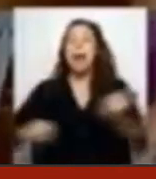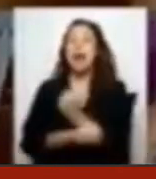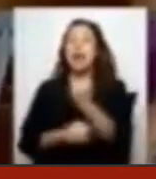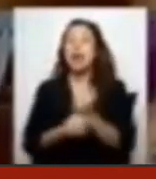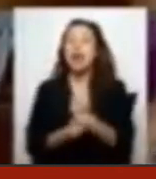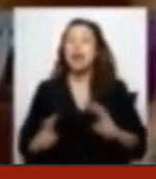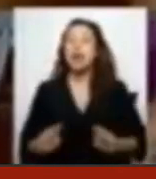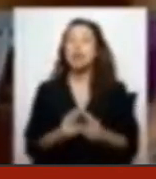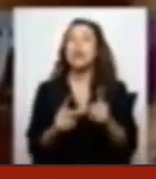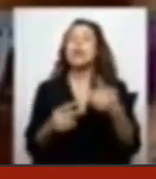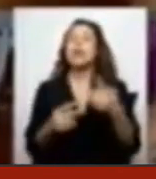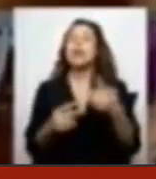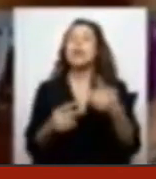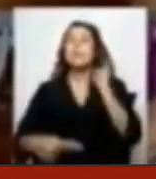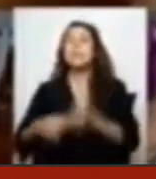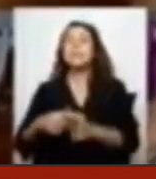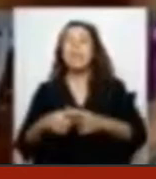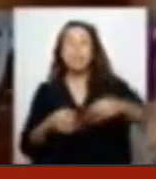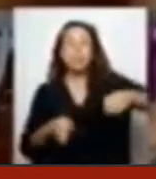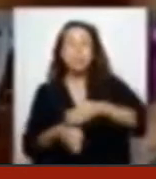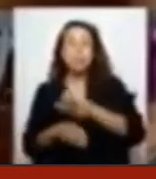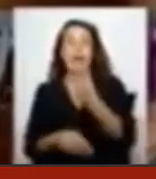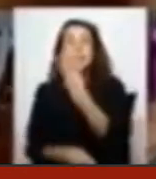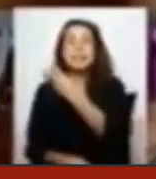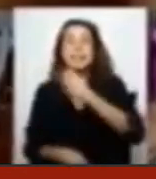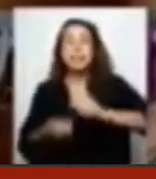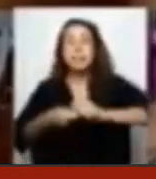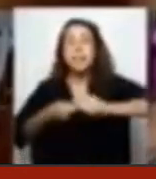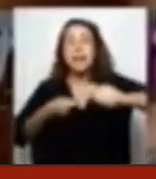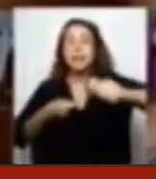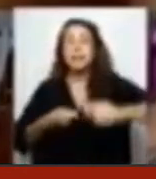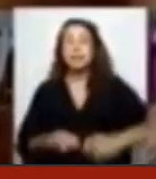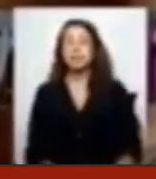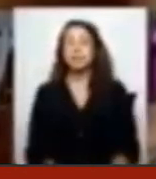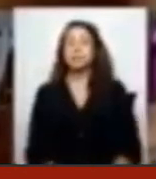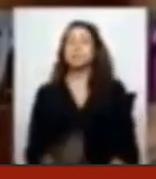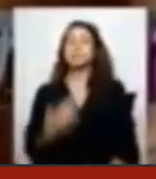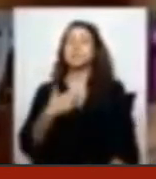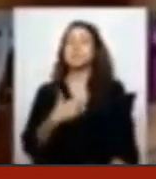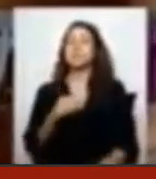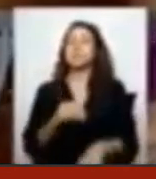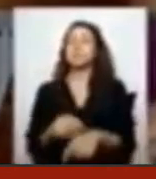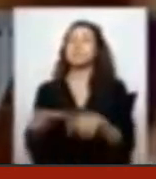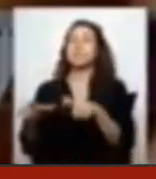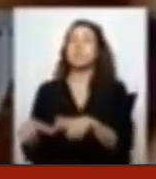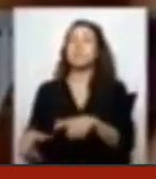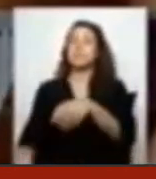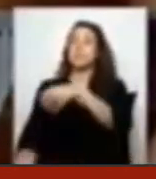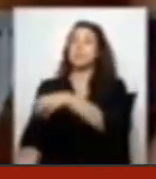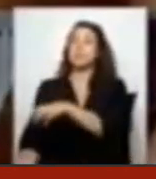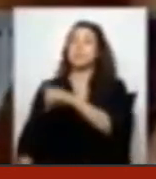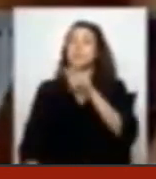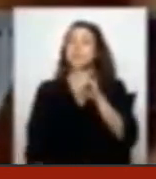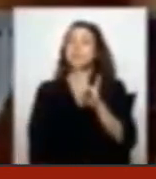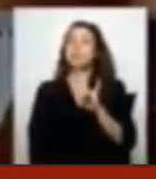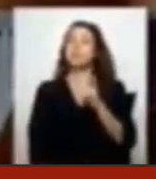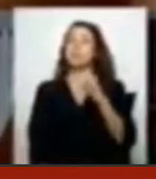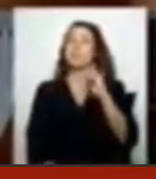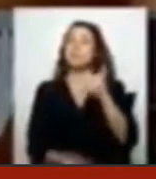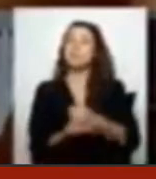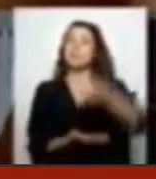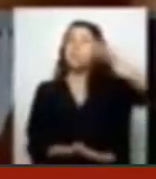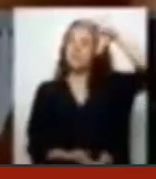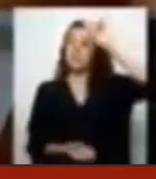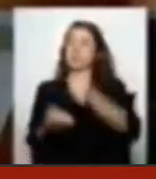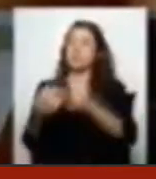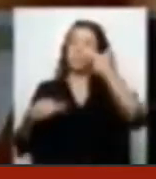de un trazado de 300 metros. Por esto quiero oficiar a los departamentos regionales de Servio, la Superintendencia de Electricidad y Combustibles, Superintendencia